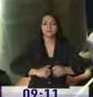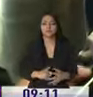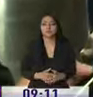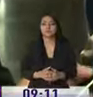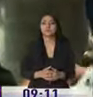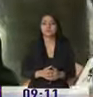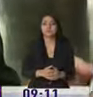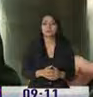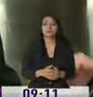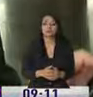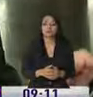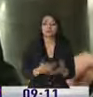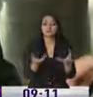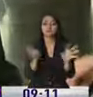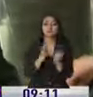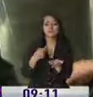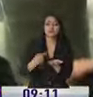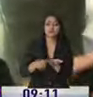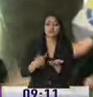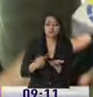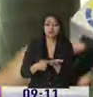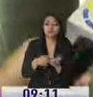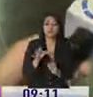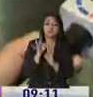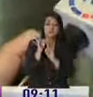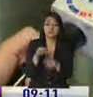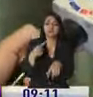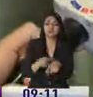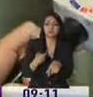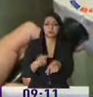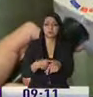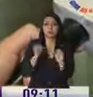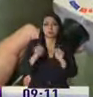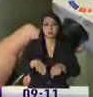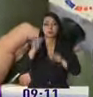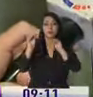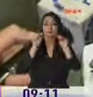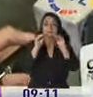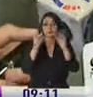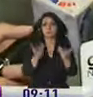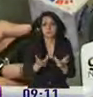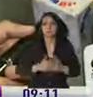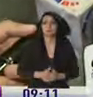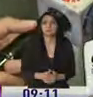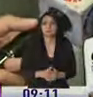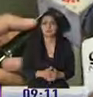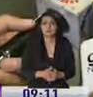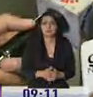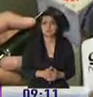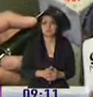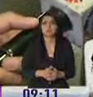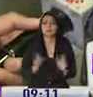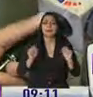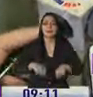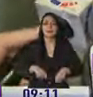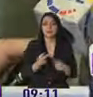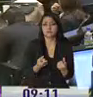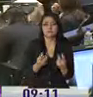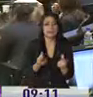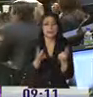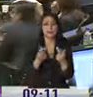incluiríamos en un llamado a una sesión específica para este día jueves, ¿no? Porque obviamente estos temas hay que tratarlos de manera